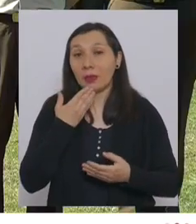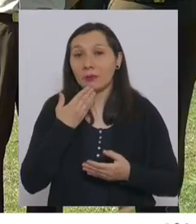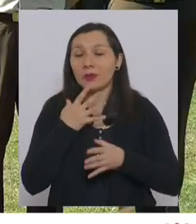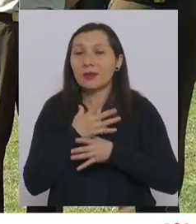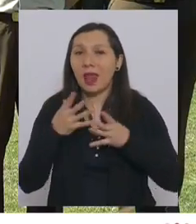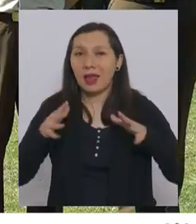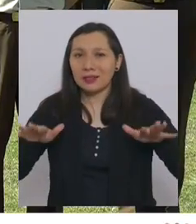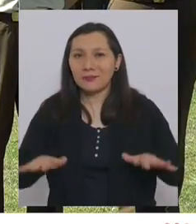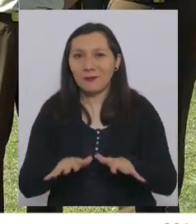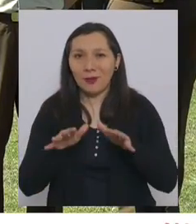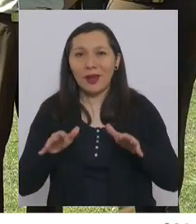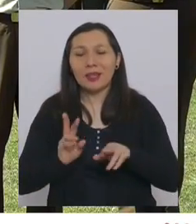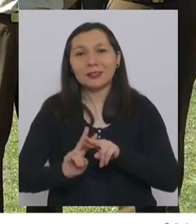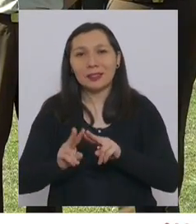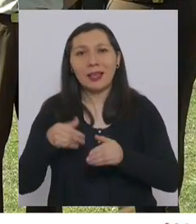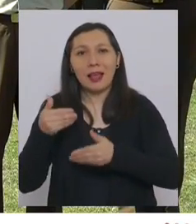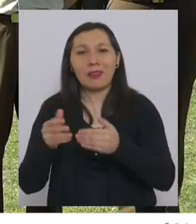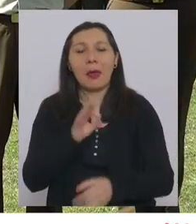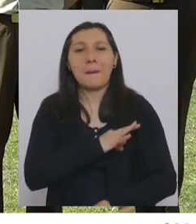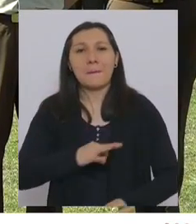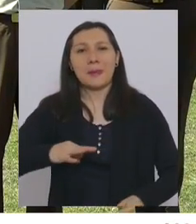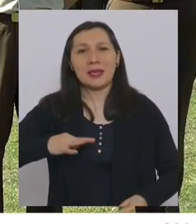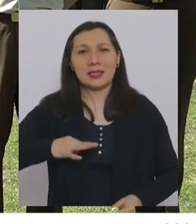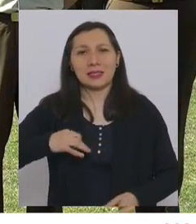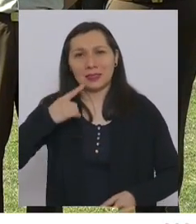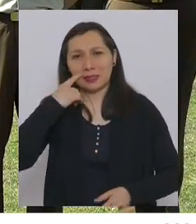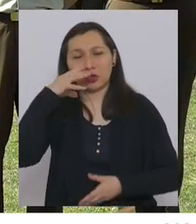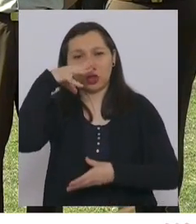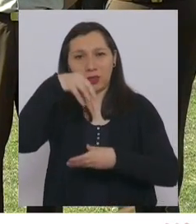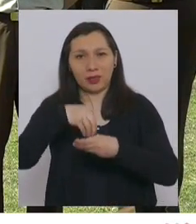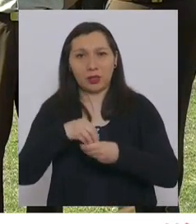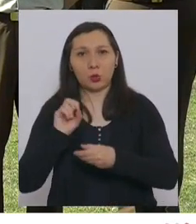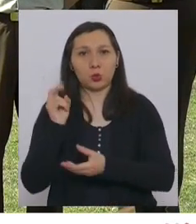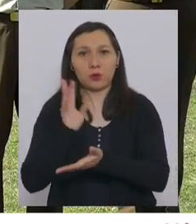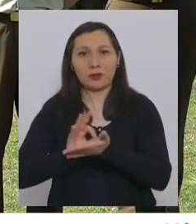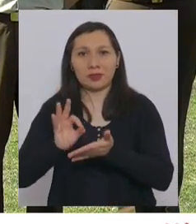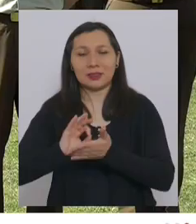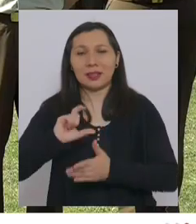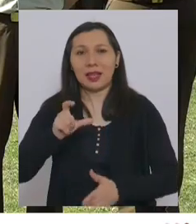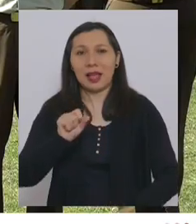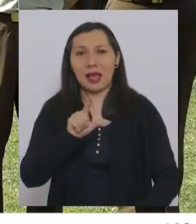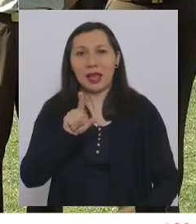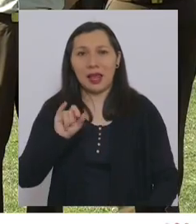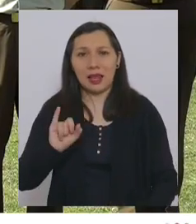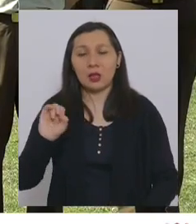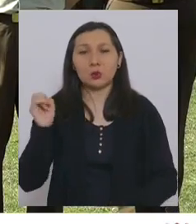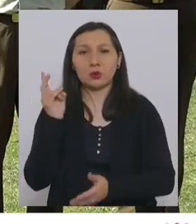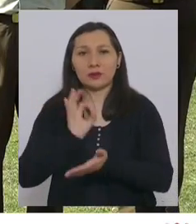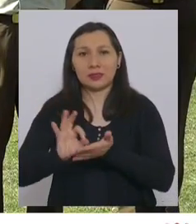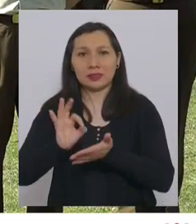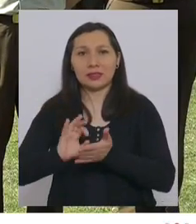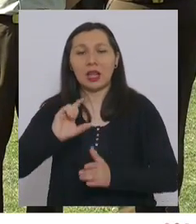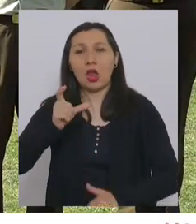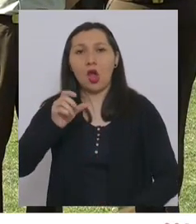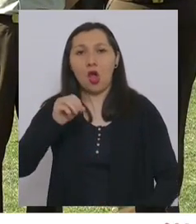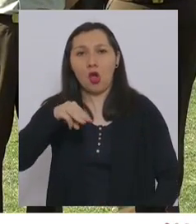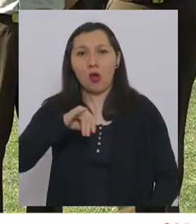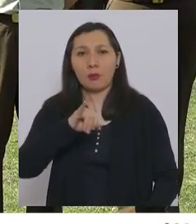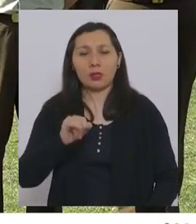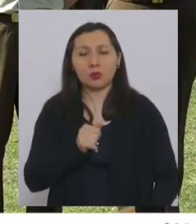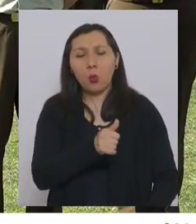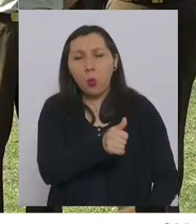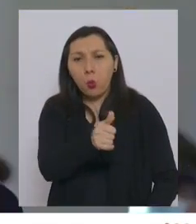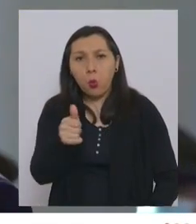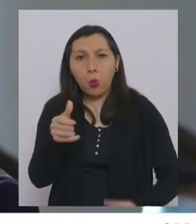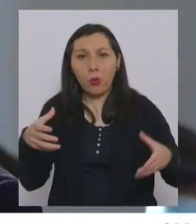gran esfuerzo que ha llevado adelante el ministro del Interior, el subsecretario Gali, la subsecretaria Gómez y todo el equipo